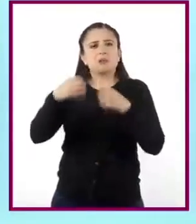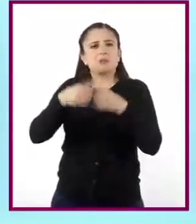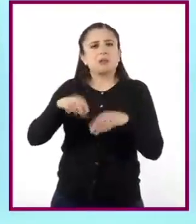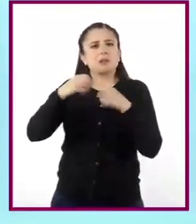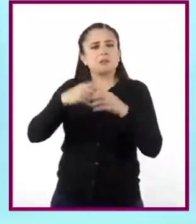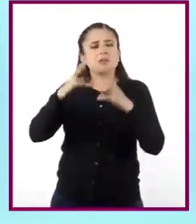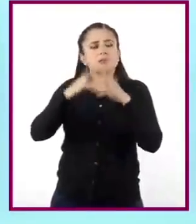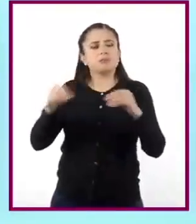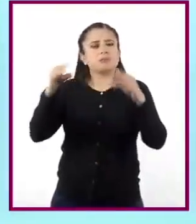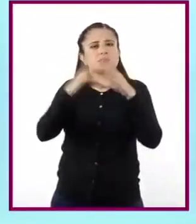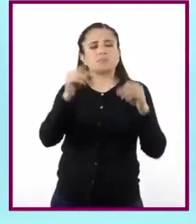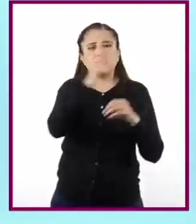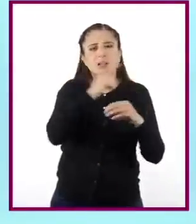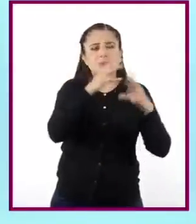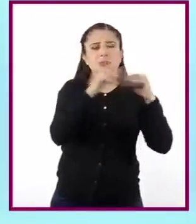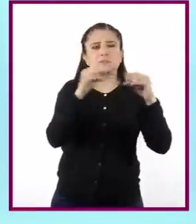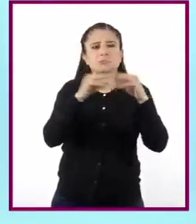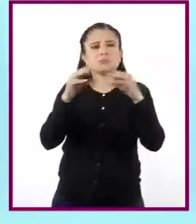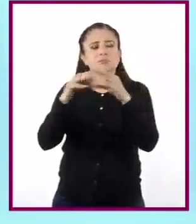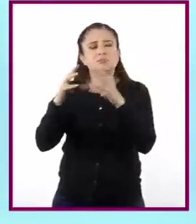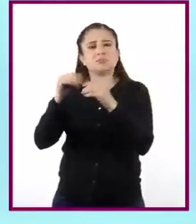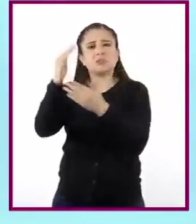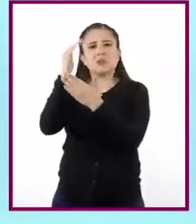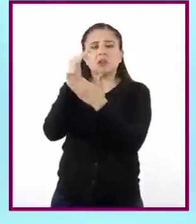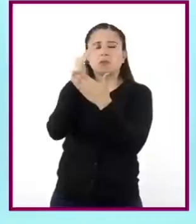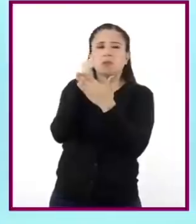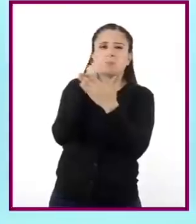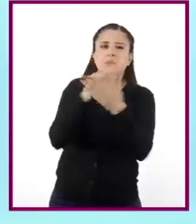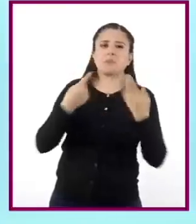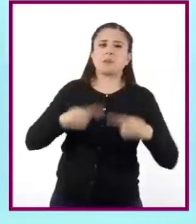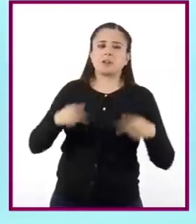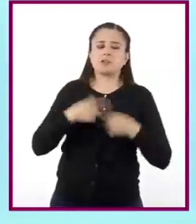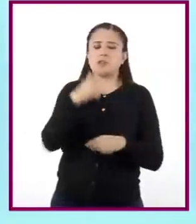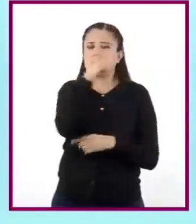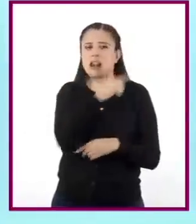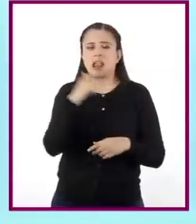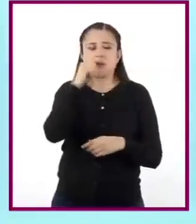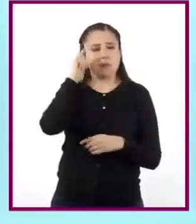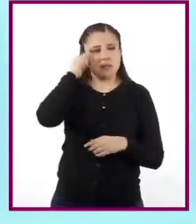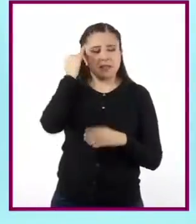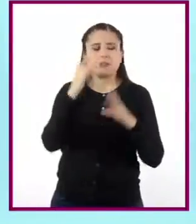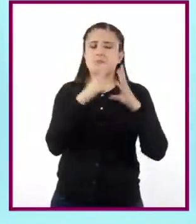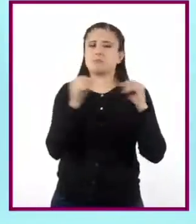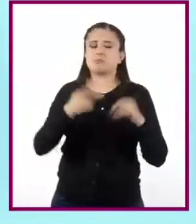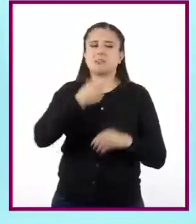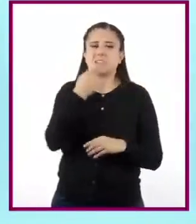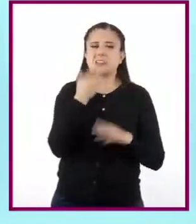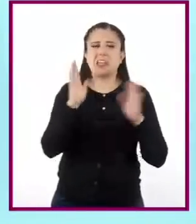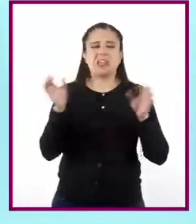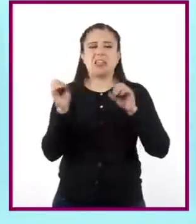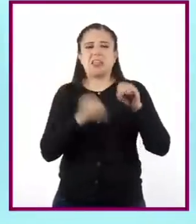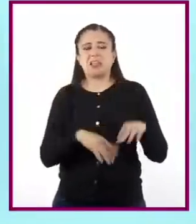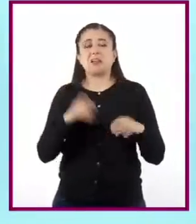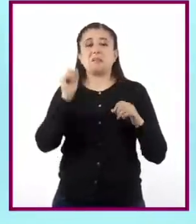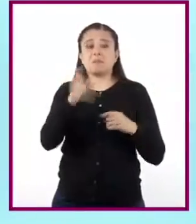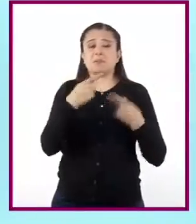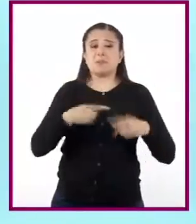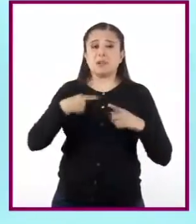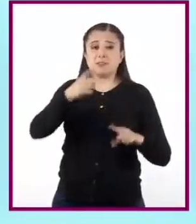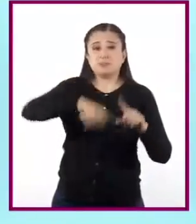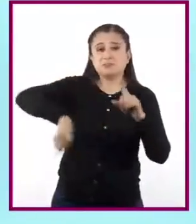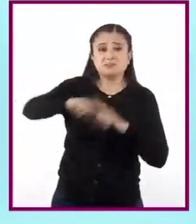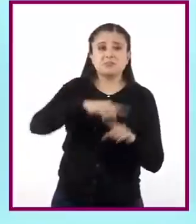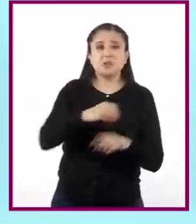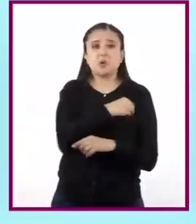y por qué cada vez son menos las personas que hablan una lengua indígena, ya sea porque la sociedad misma